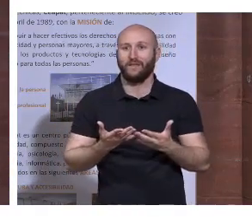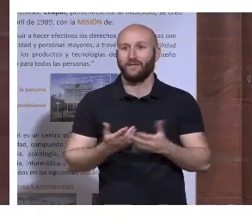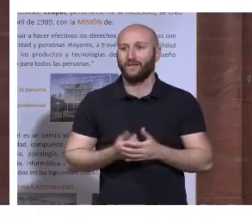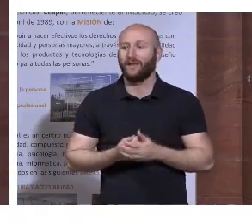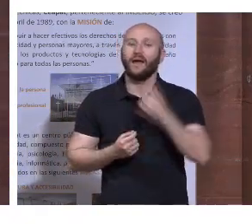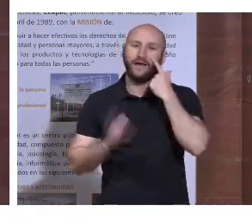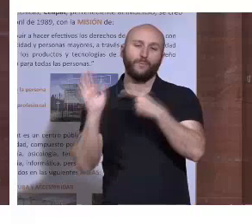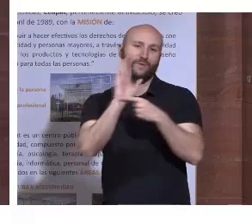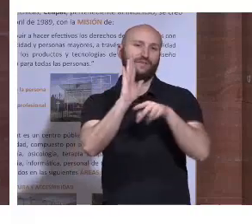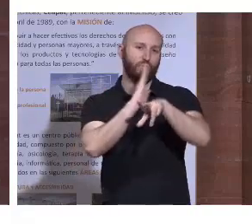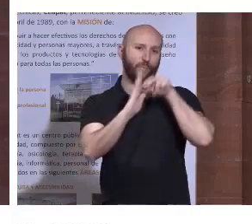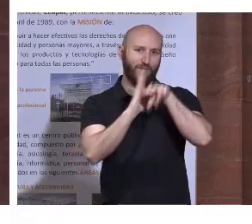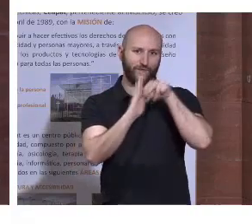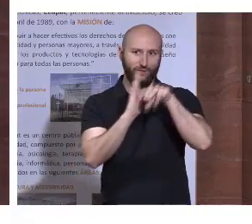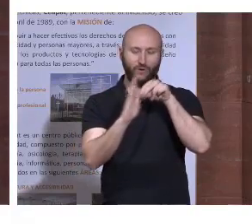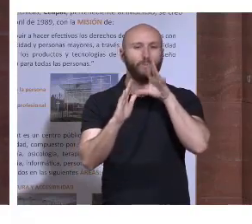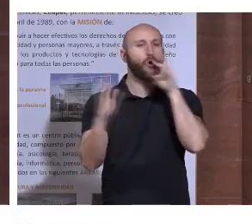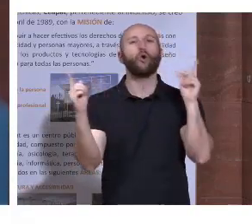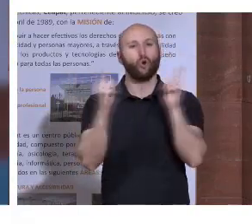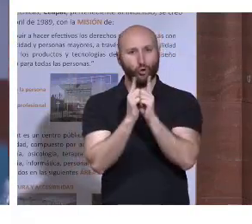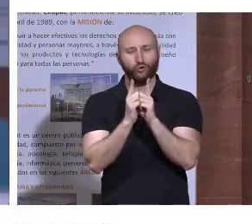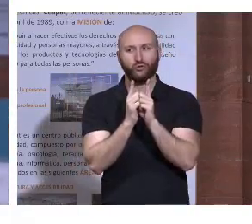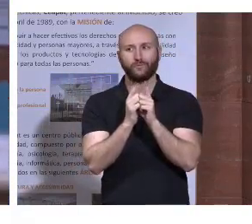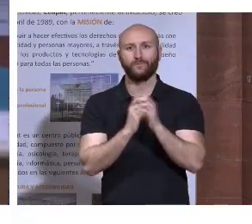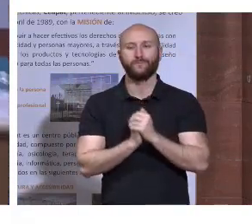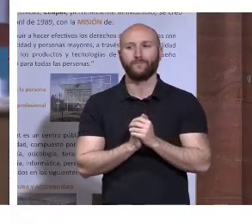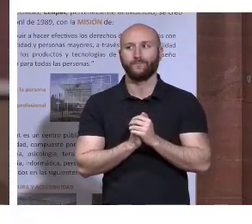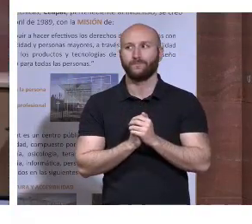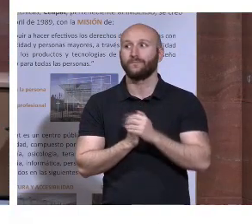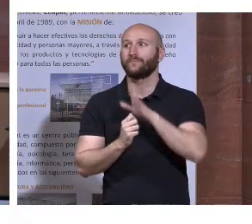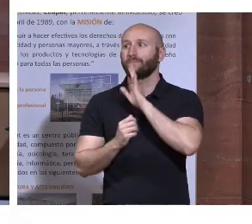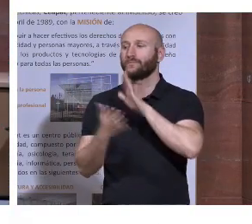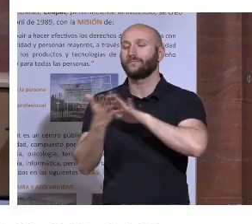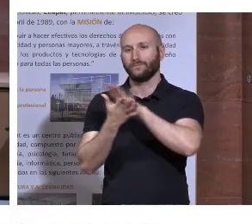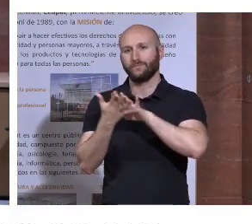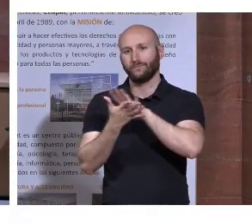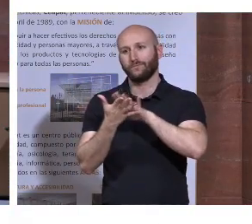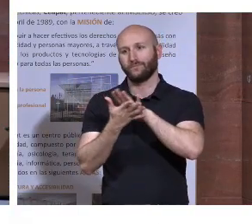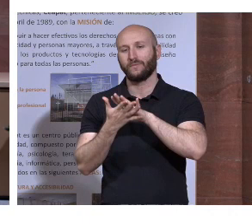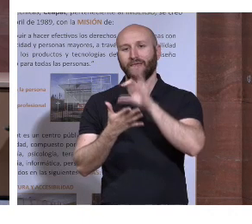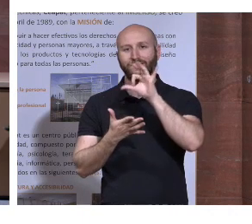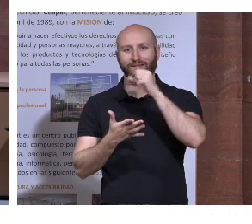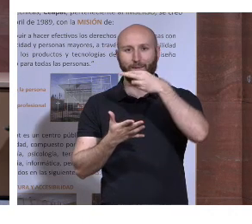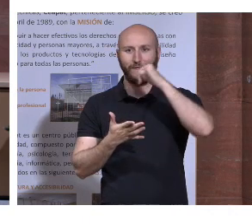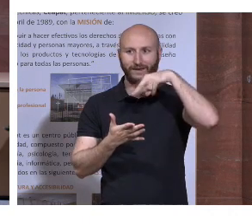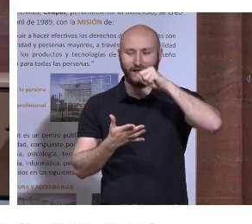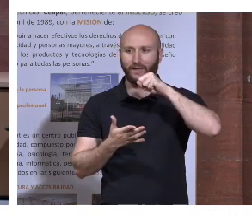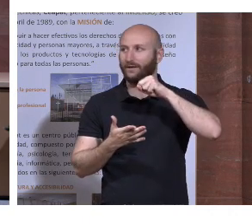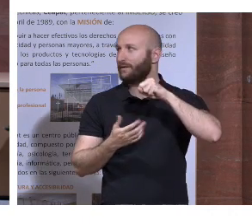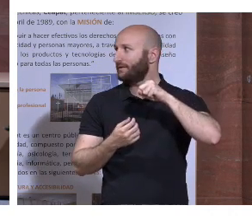un vídeo, ¿vale? Solamente cortito. Y voy a deciros, como hablabais antes, hablaba Sabina